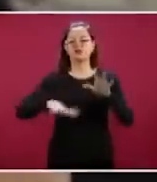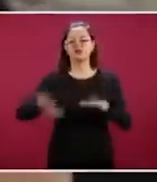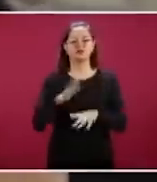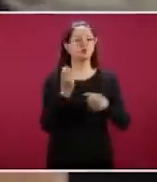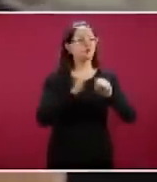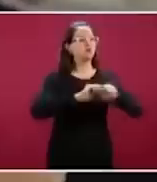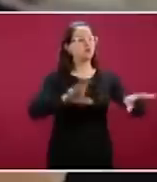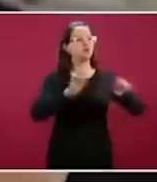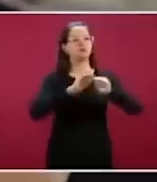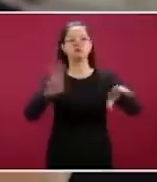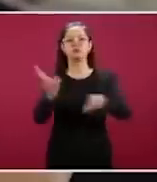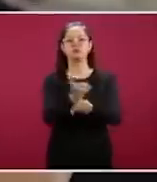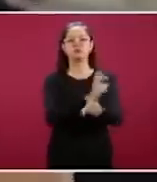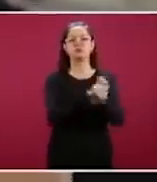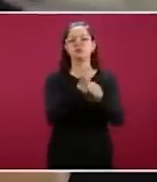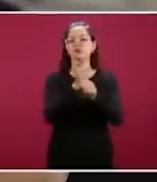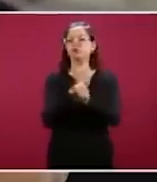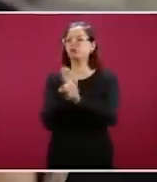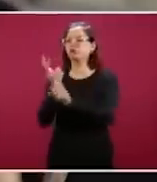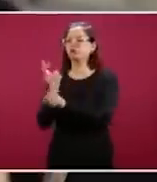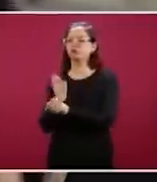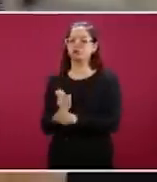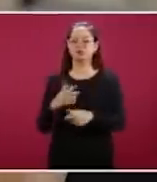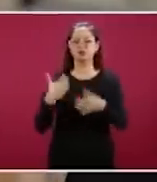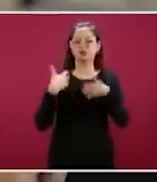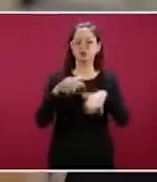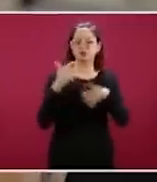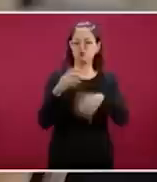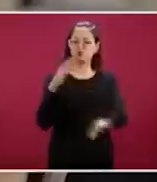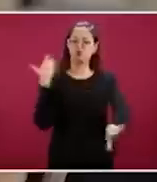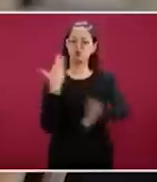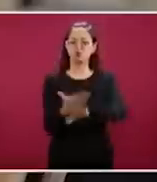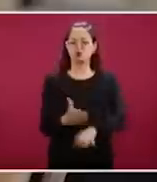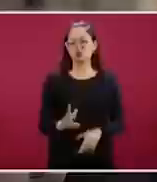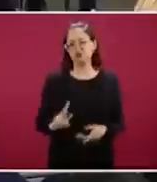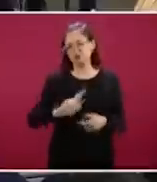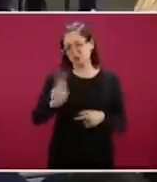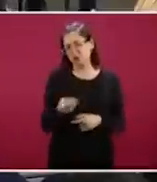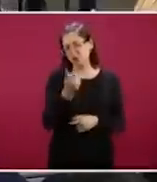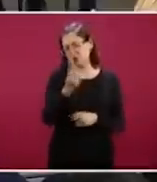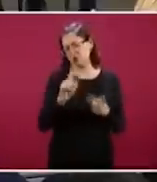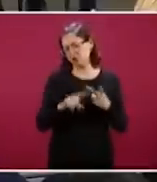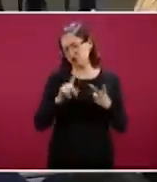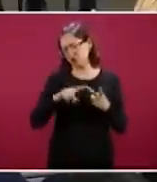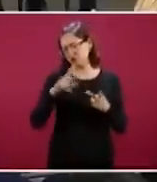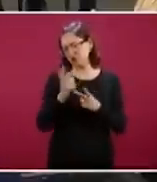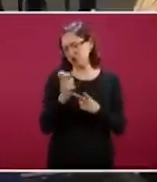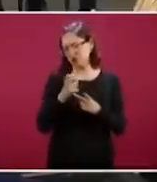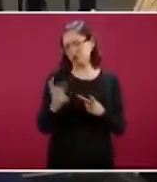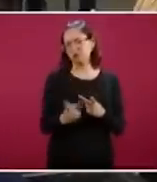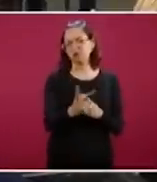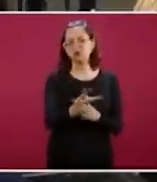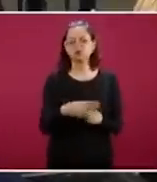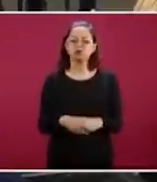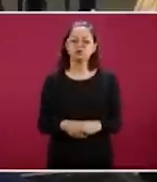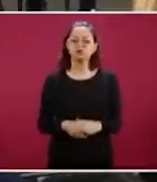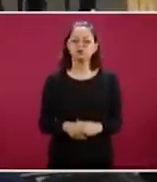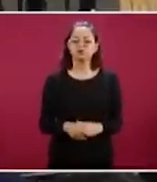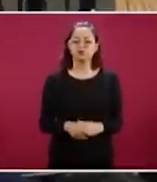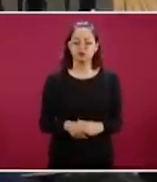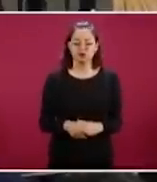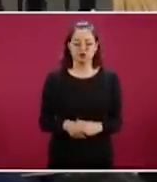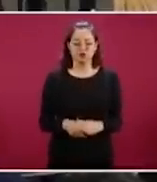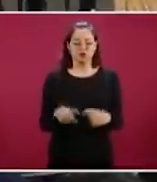para poder hacer esta convocatoria en protesta. Sería mi pregunta y ahorita le haría una segunda, por favor. Mire, hay tres